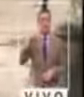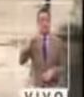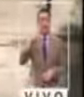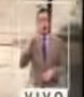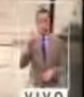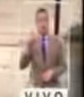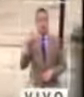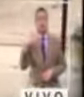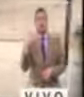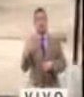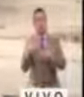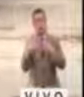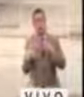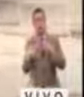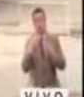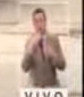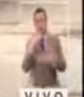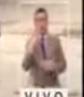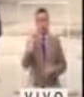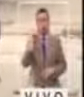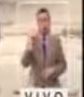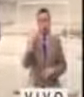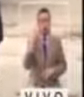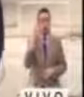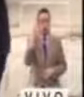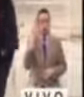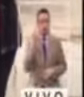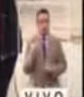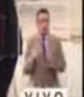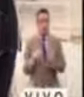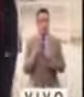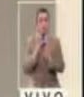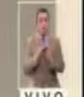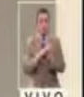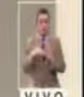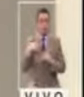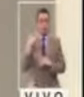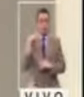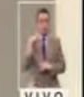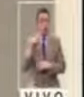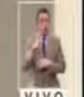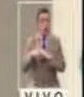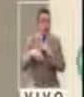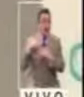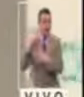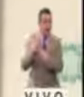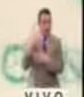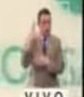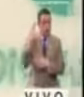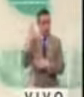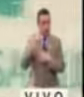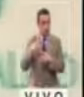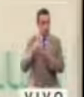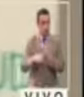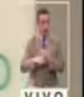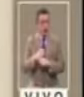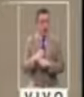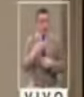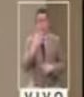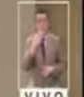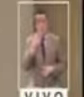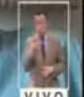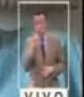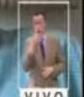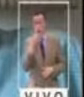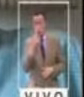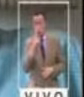alza promedio de un 4.4% para sus programas a julio del próximo año. Alza que, según expertos, sería